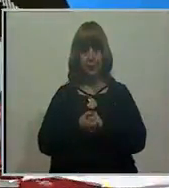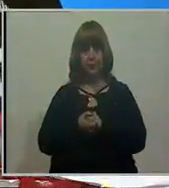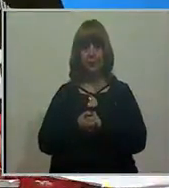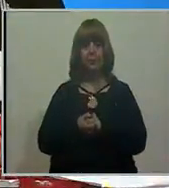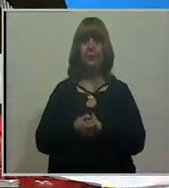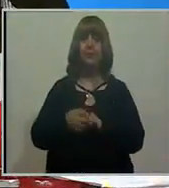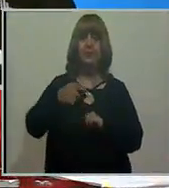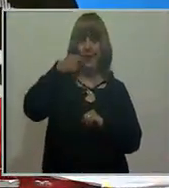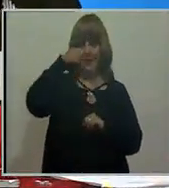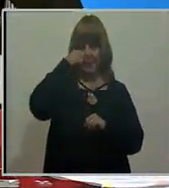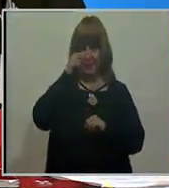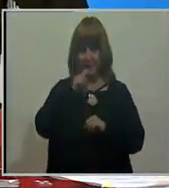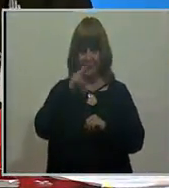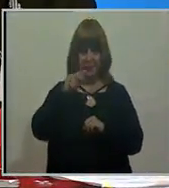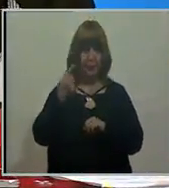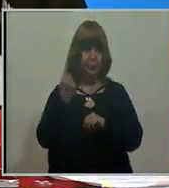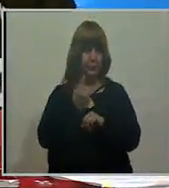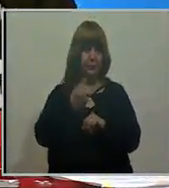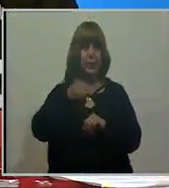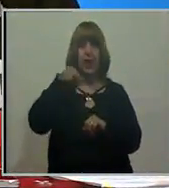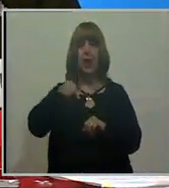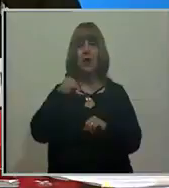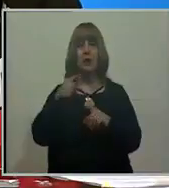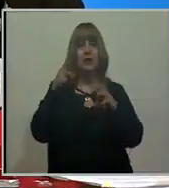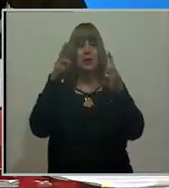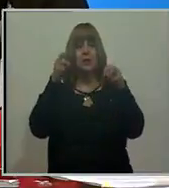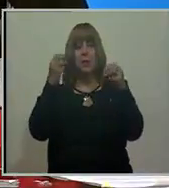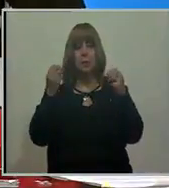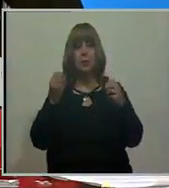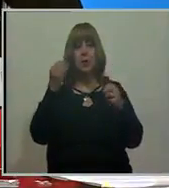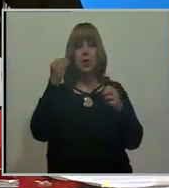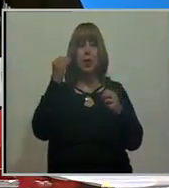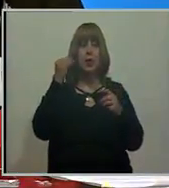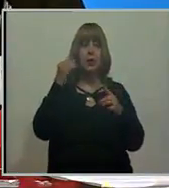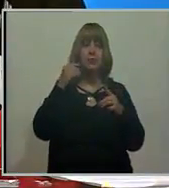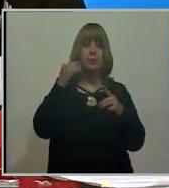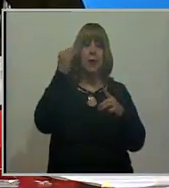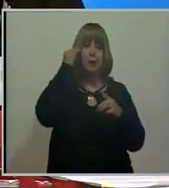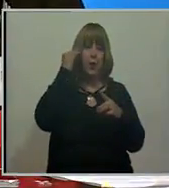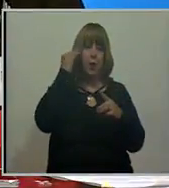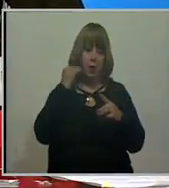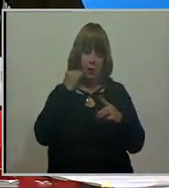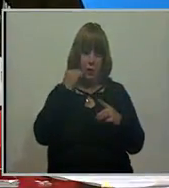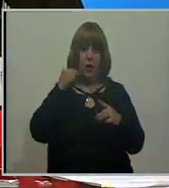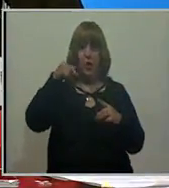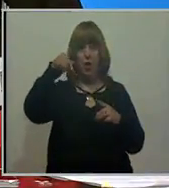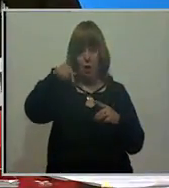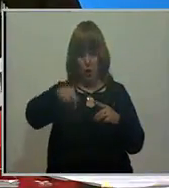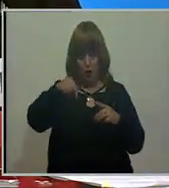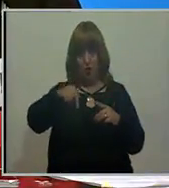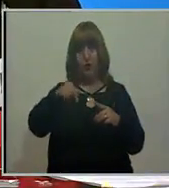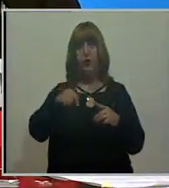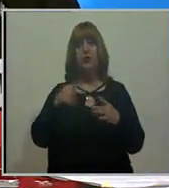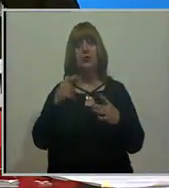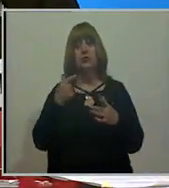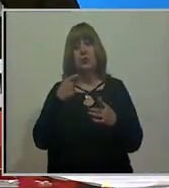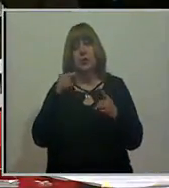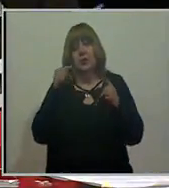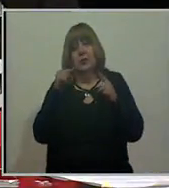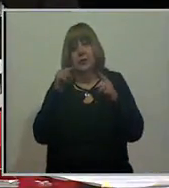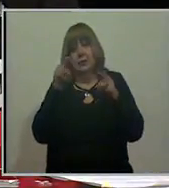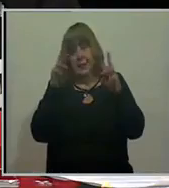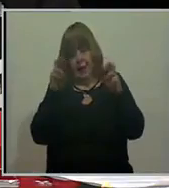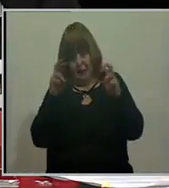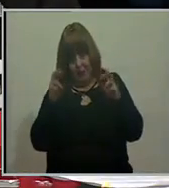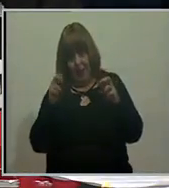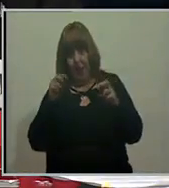Siete de la mañana, 22 minutos. Ahora nos metemos de lleno con el caso Próbolo y un día clave, sin lugar a dudas, para la causa. Hoy se